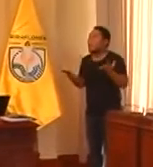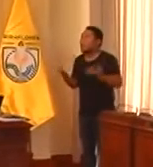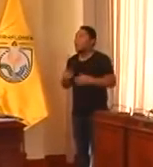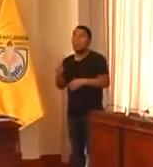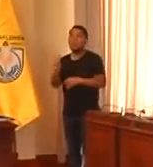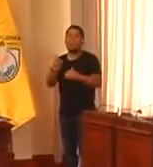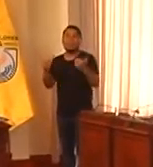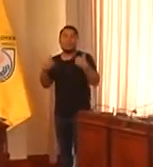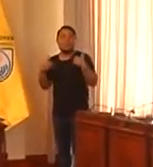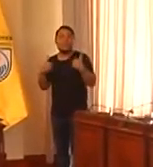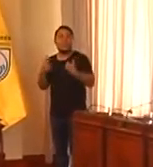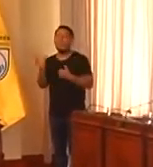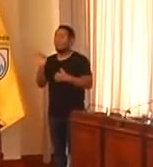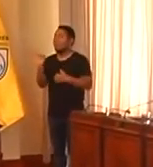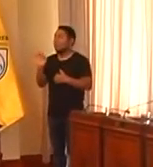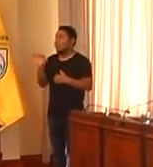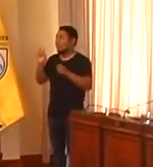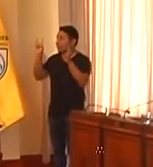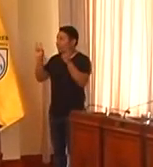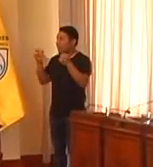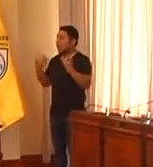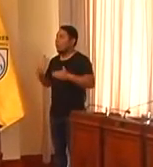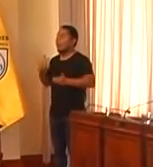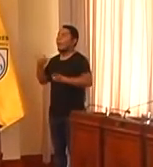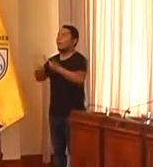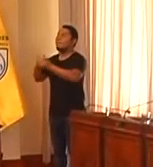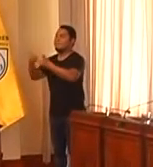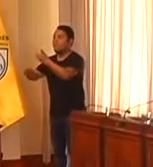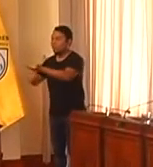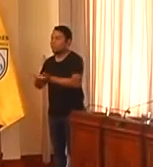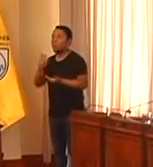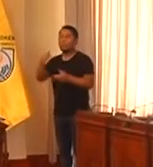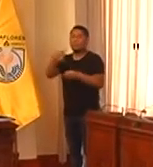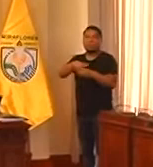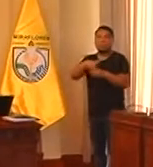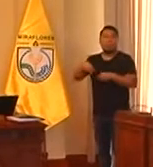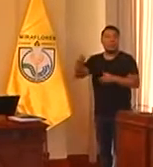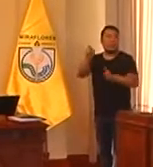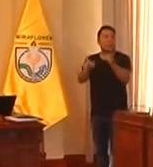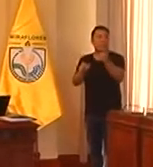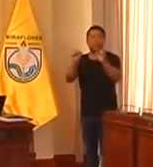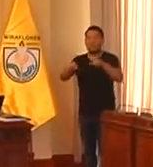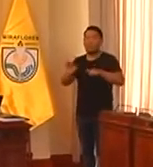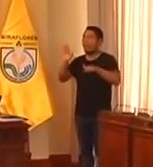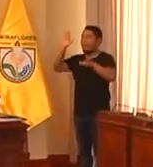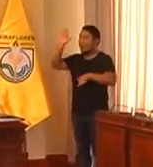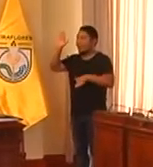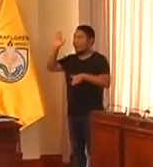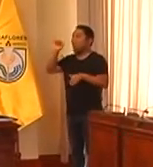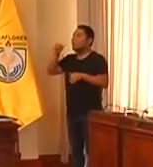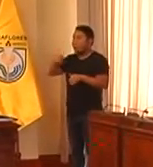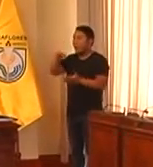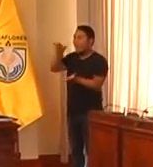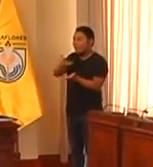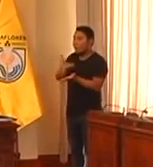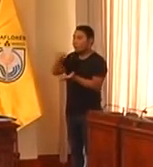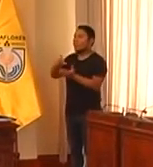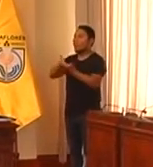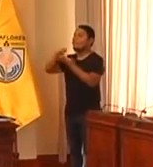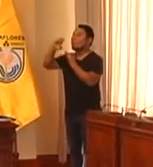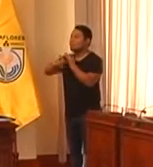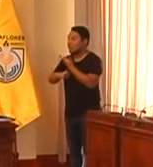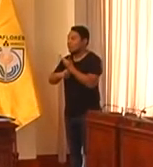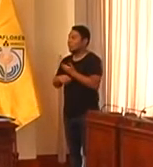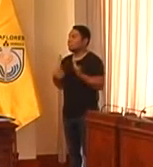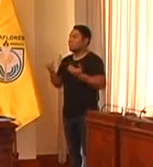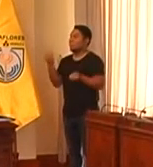tenemos temas por añadir, vamos a proceder a su votación. Aquellos miembros del Consejo que estén a favor de aprobar este proyecto, si no se